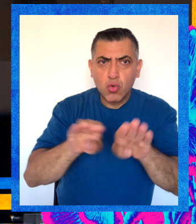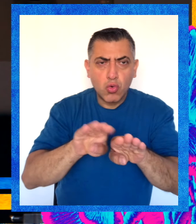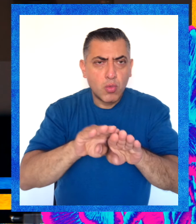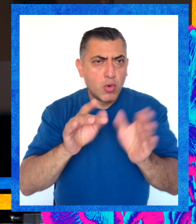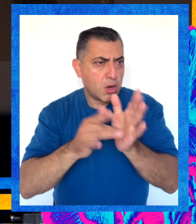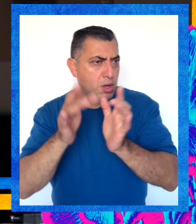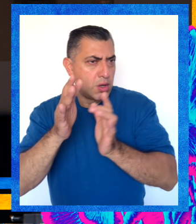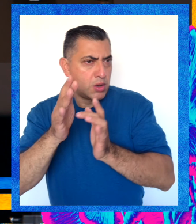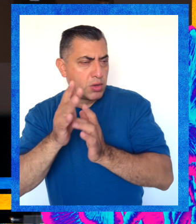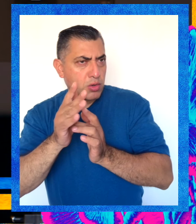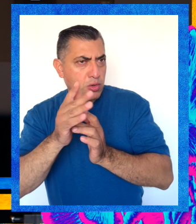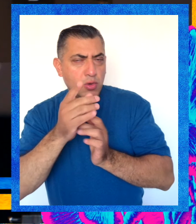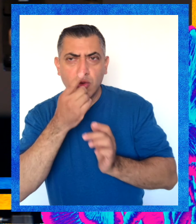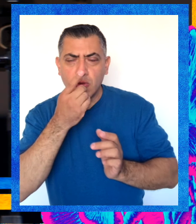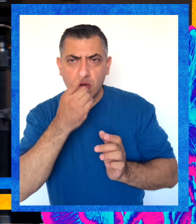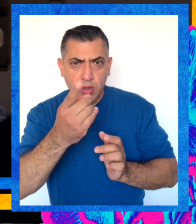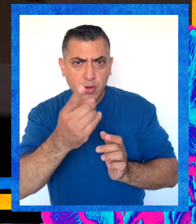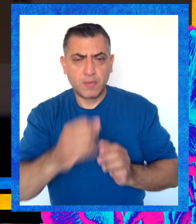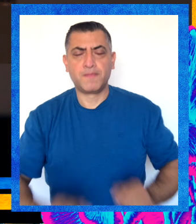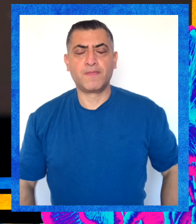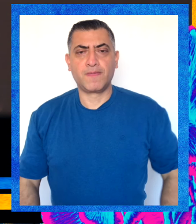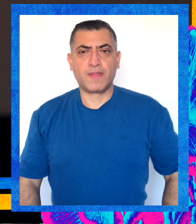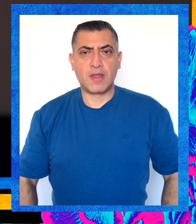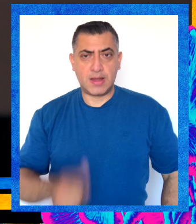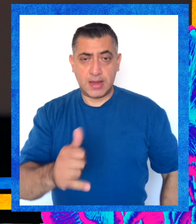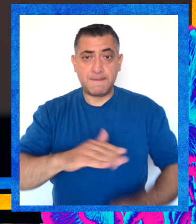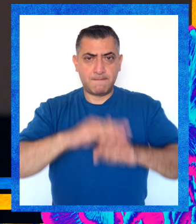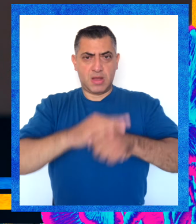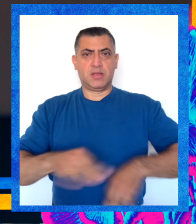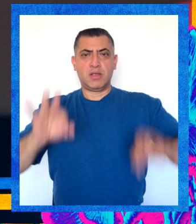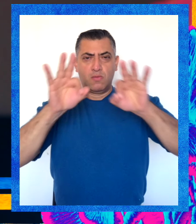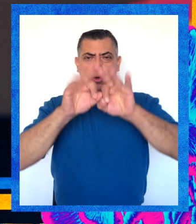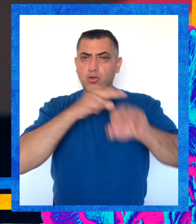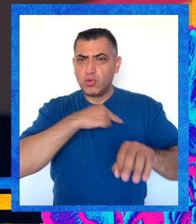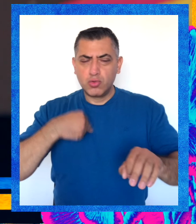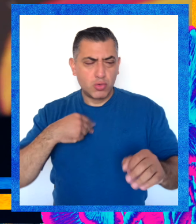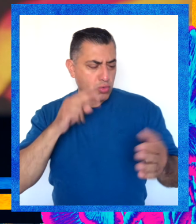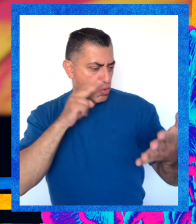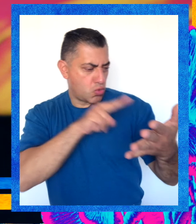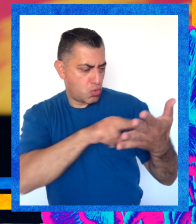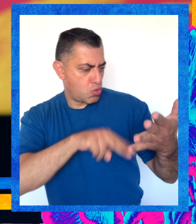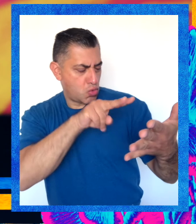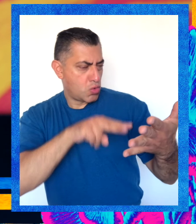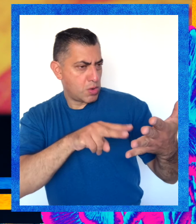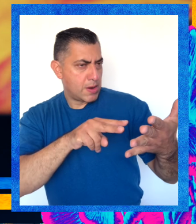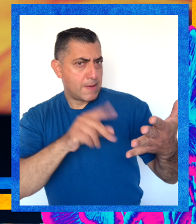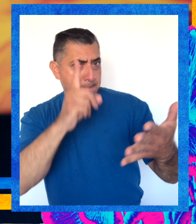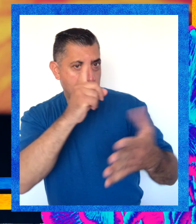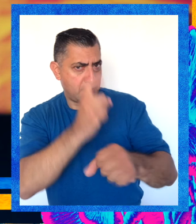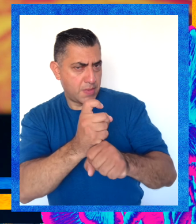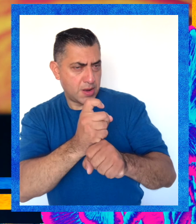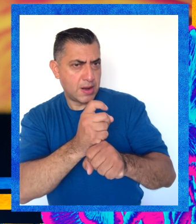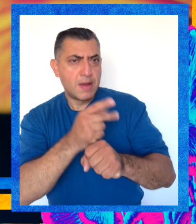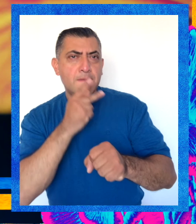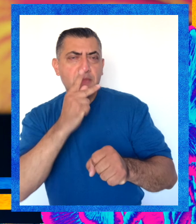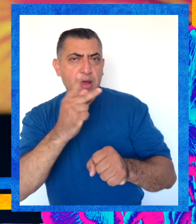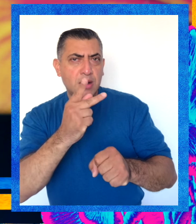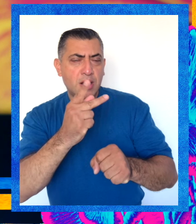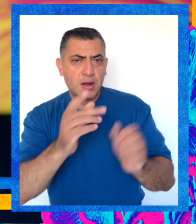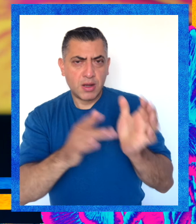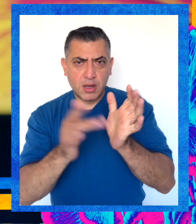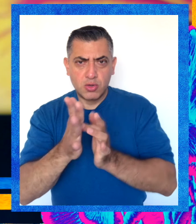él mismo dijo y sobre todo lo más importante es que vamos a describir la primera frase de lo que él